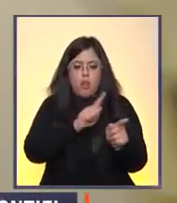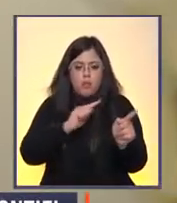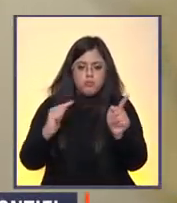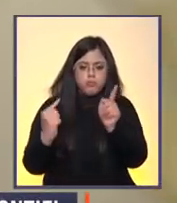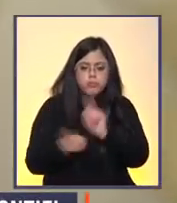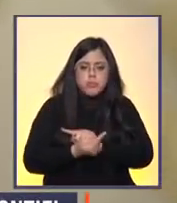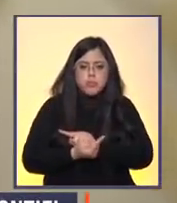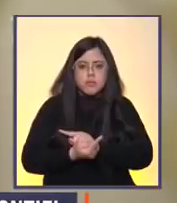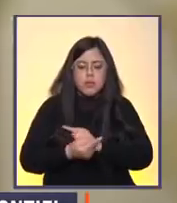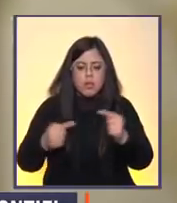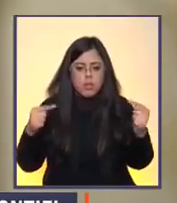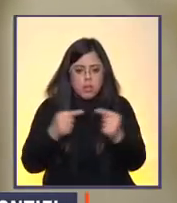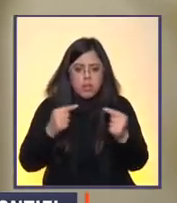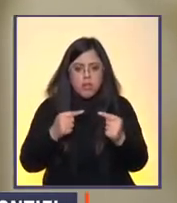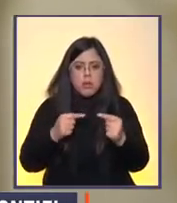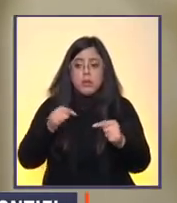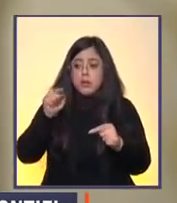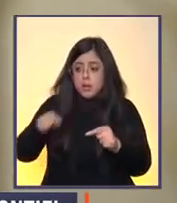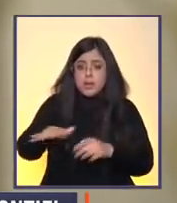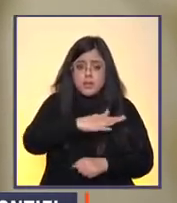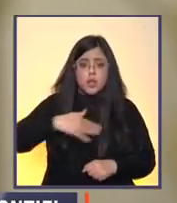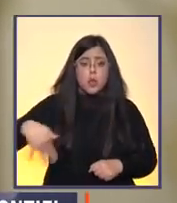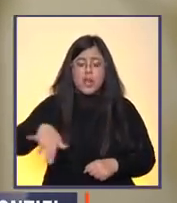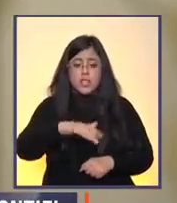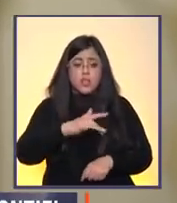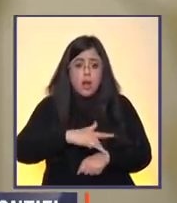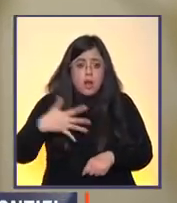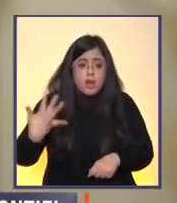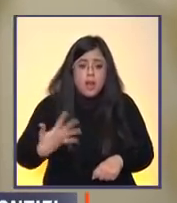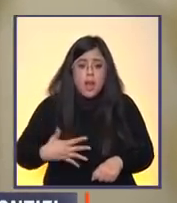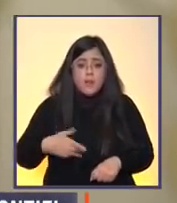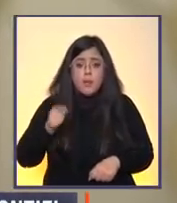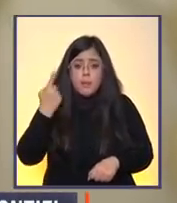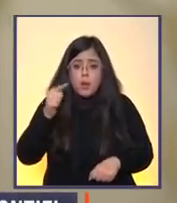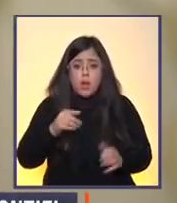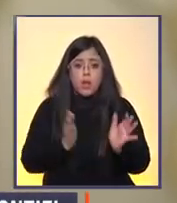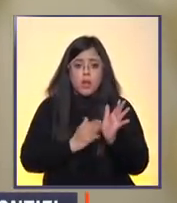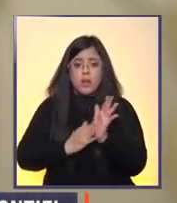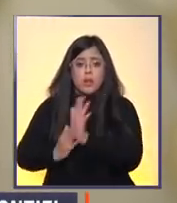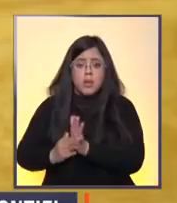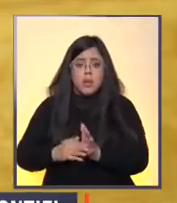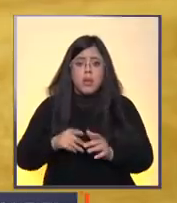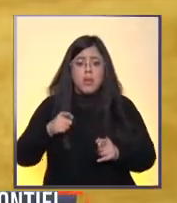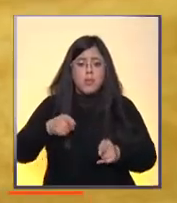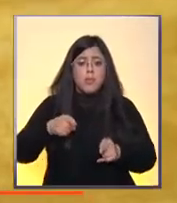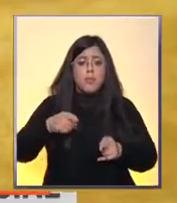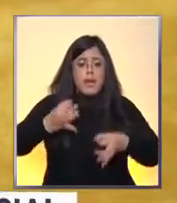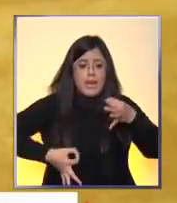hechos, que son graves, estando acreditados, no fuesen para el Tribunal Constitutivo de Delito.